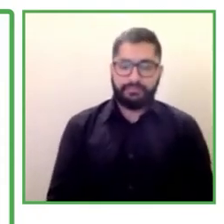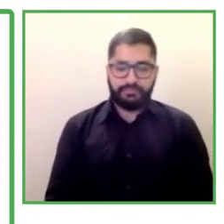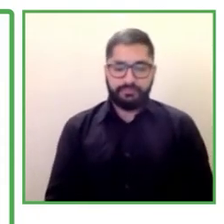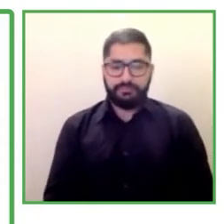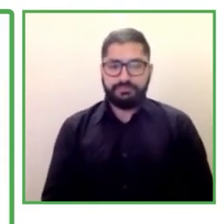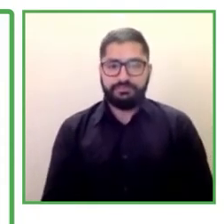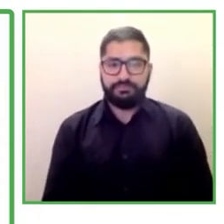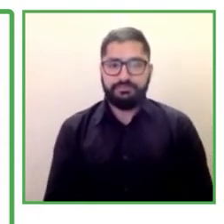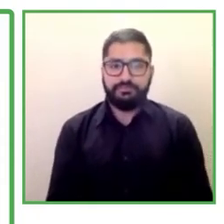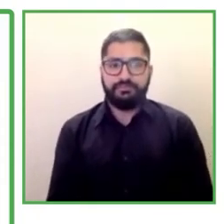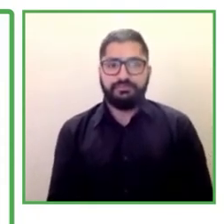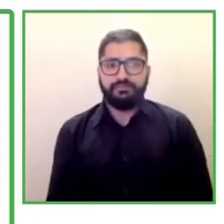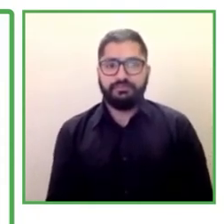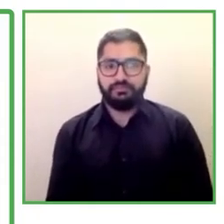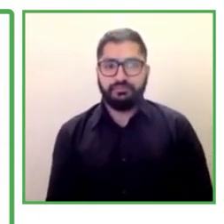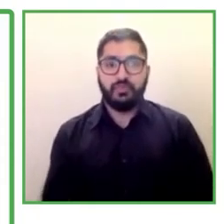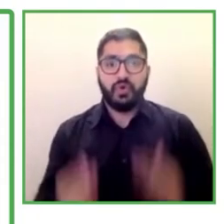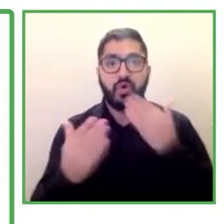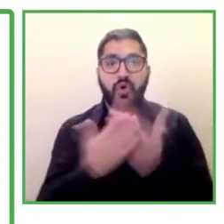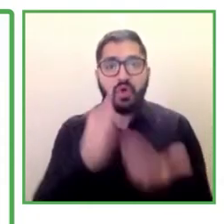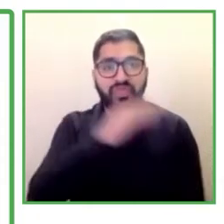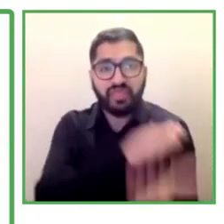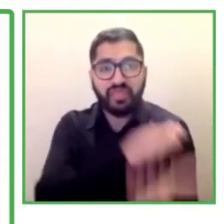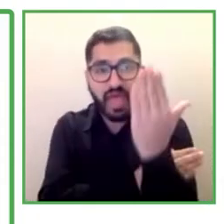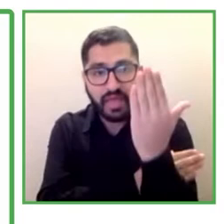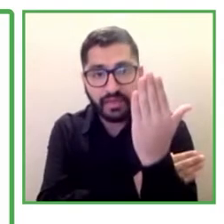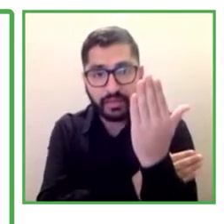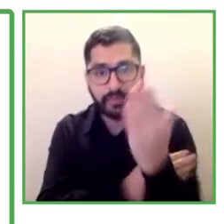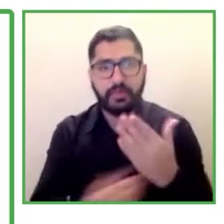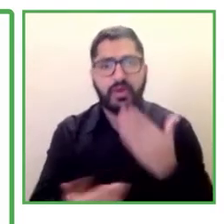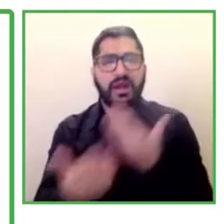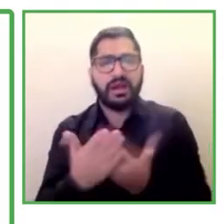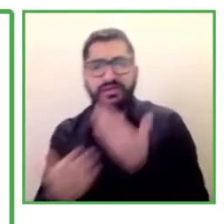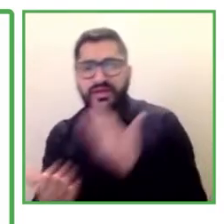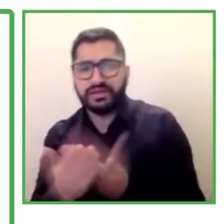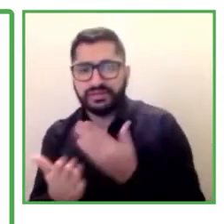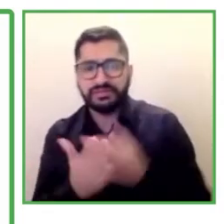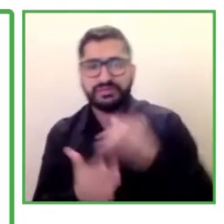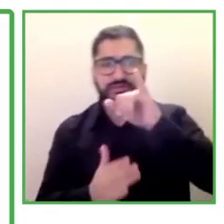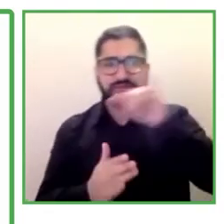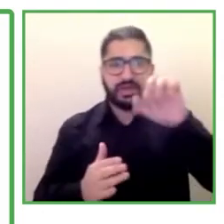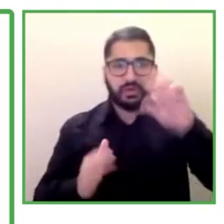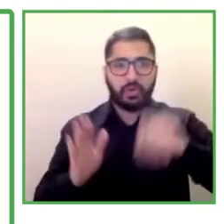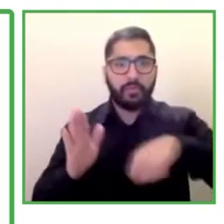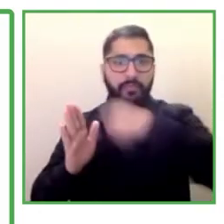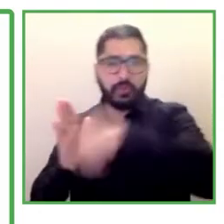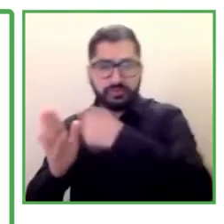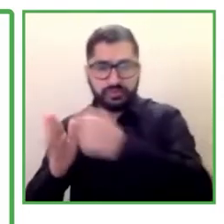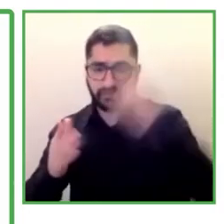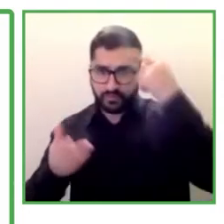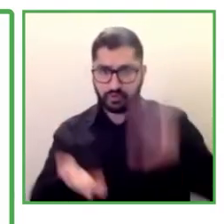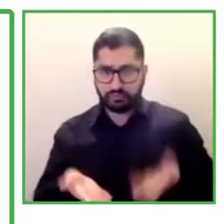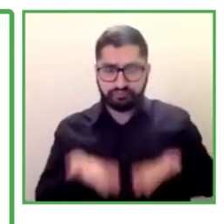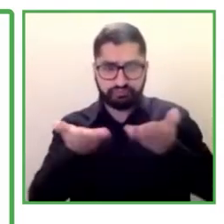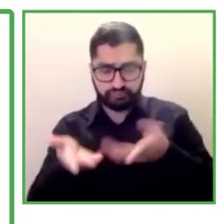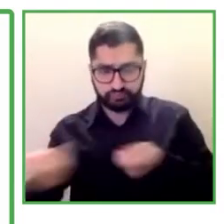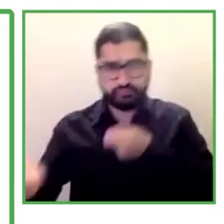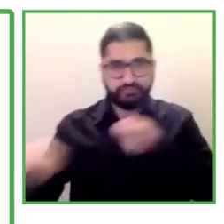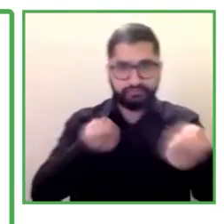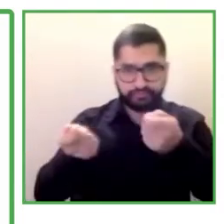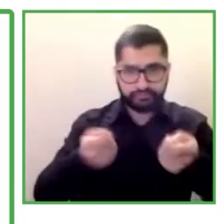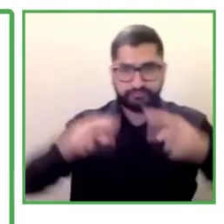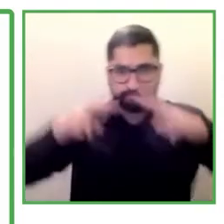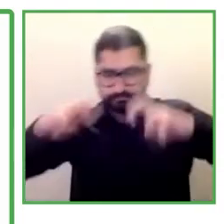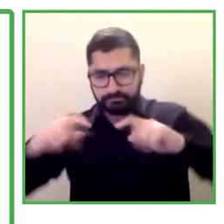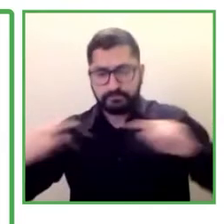Muy buenos días y muchísimas gracias a Zero Project por invitarme a moderar este interesante panel sobre las alianzas estratégicas para